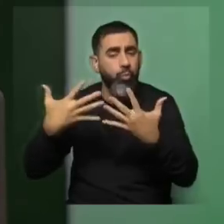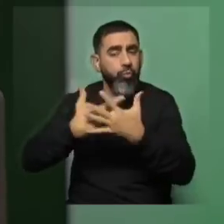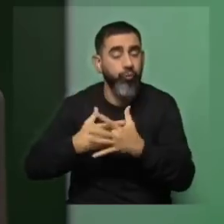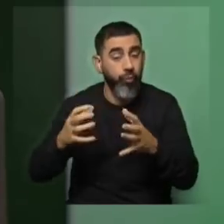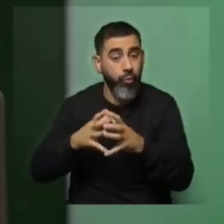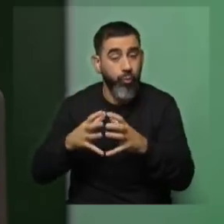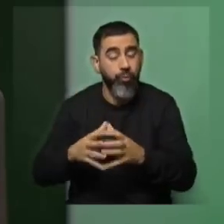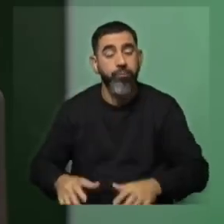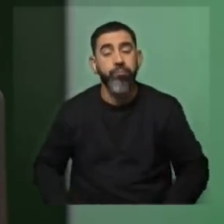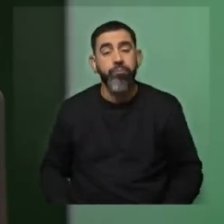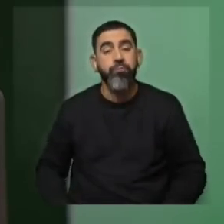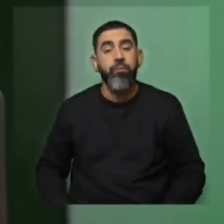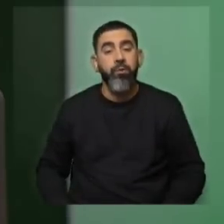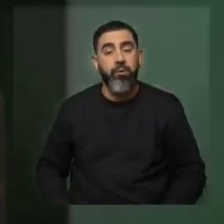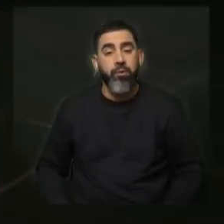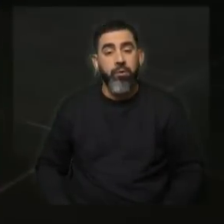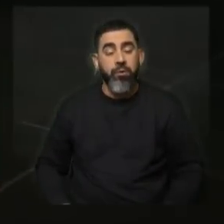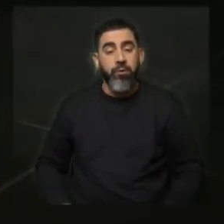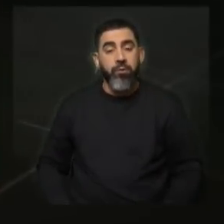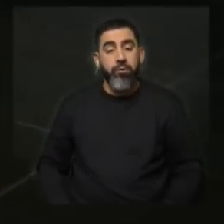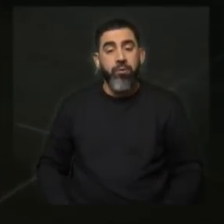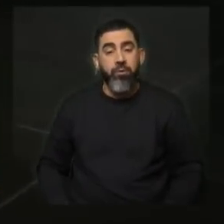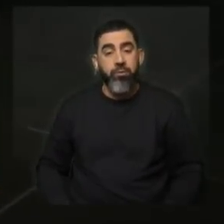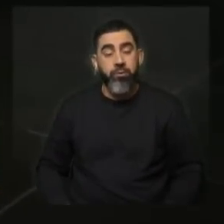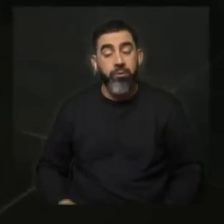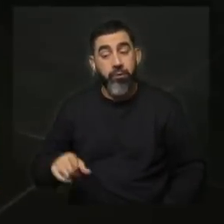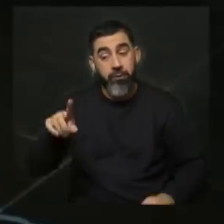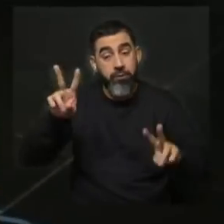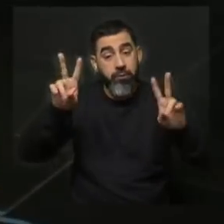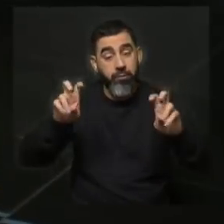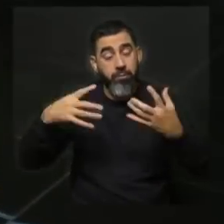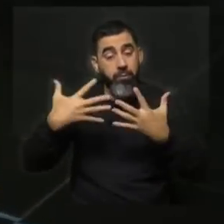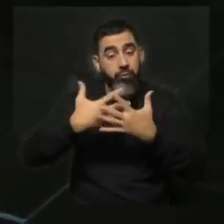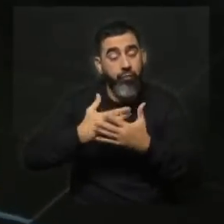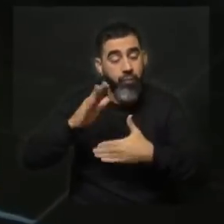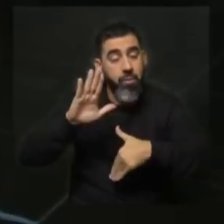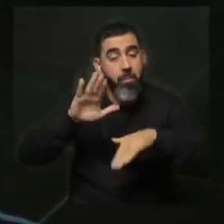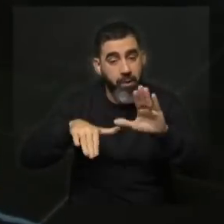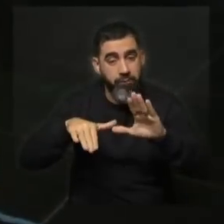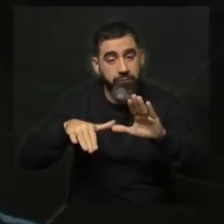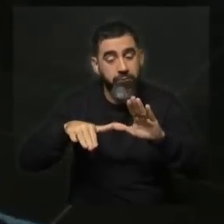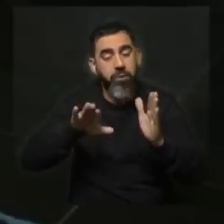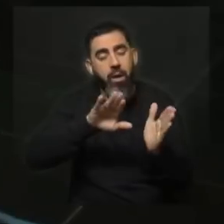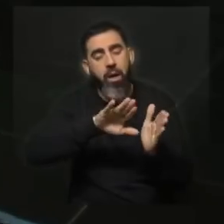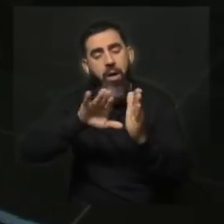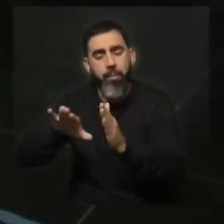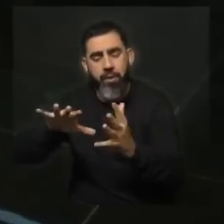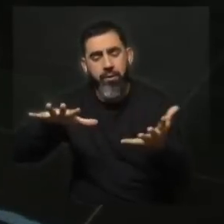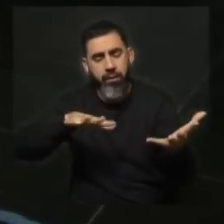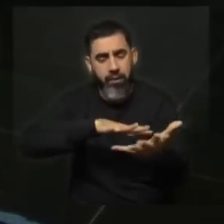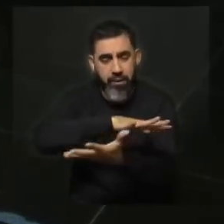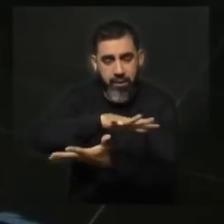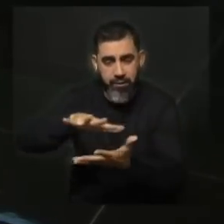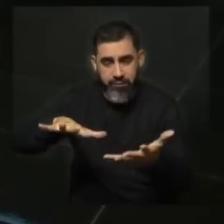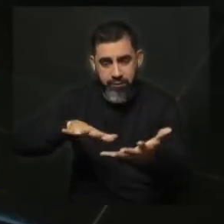al al sector la verdad es que es que hoy creo que es uno de los temas que más afectan al sector Más allá de toda la coyuntura que